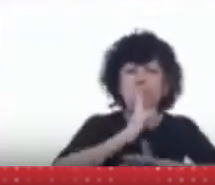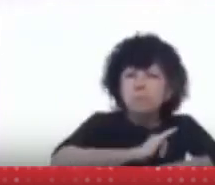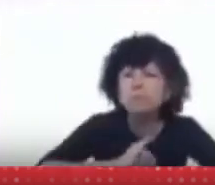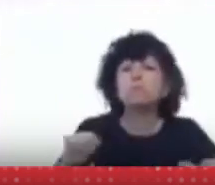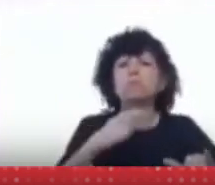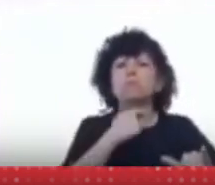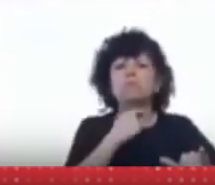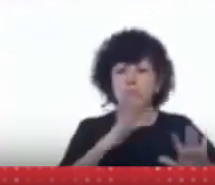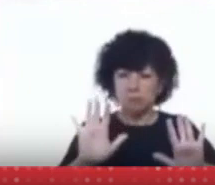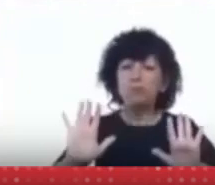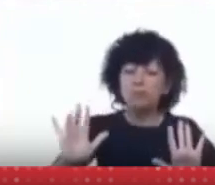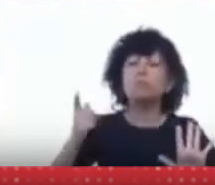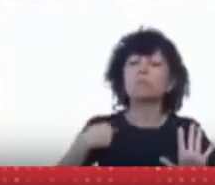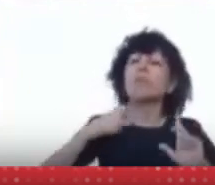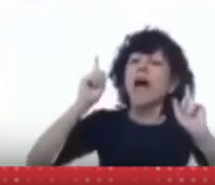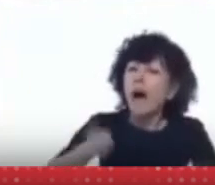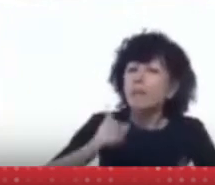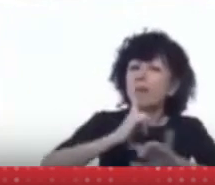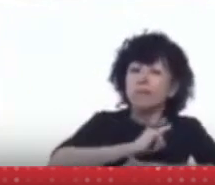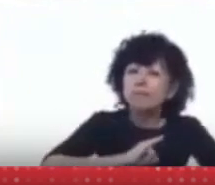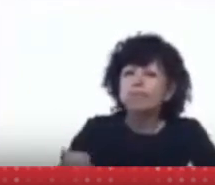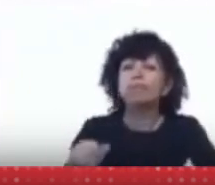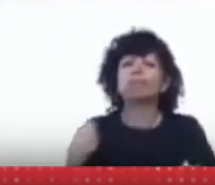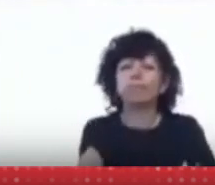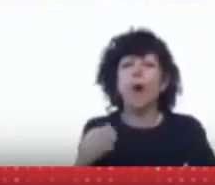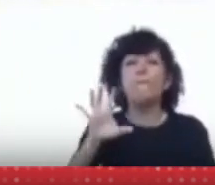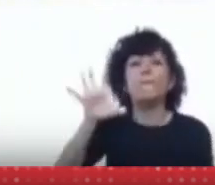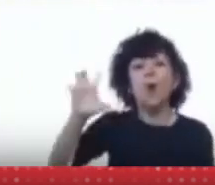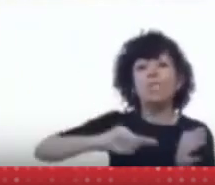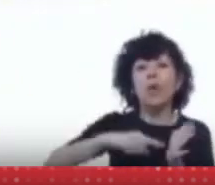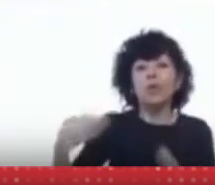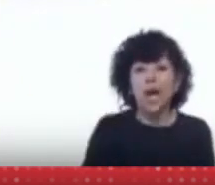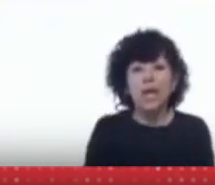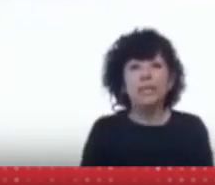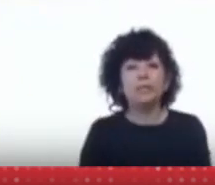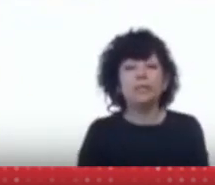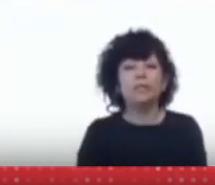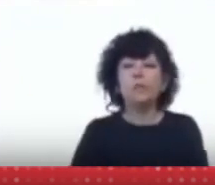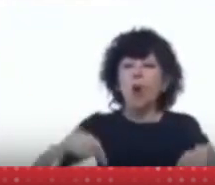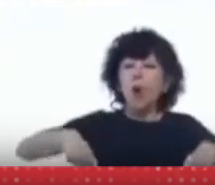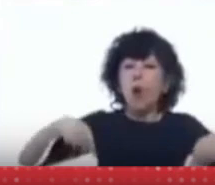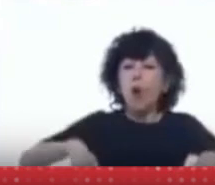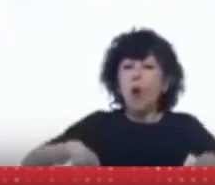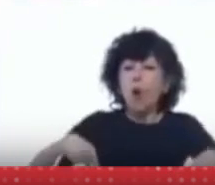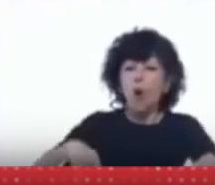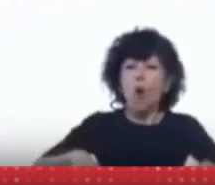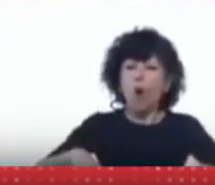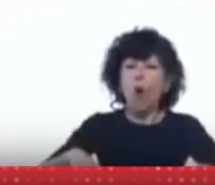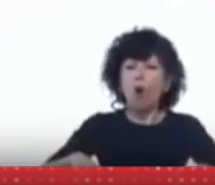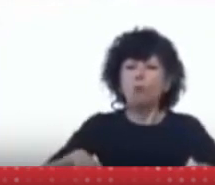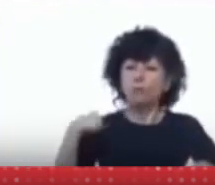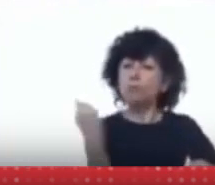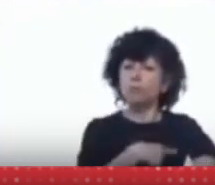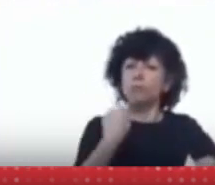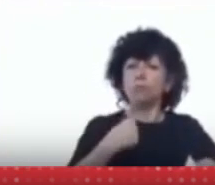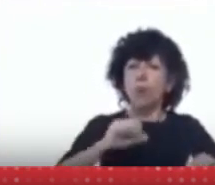Pero quiero decir también que en la provincia de Buenos Aires hoy hemos tenido un triunfo por 20